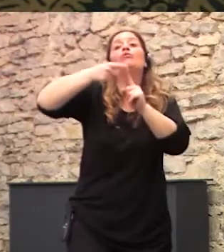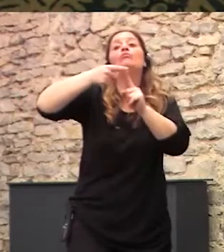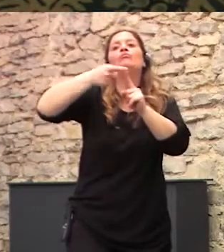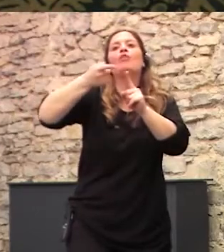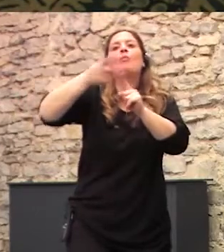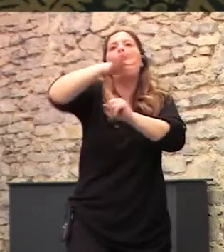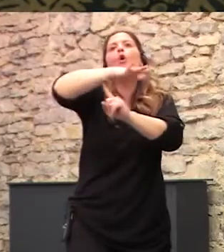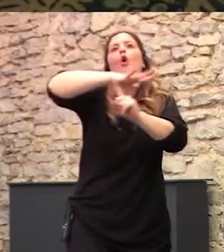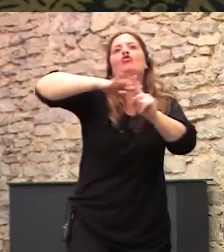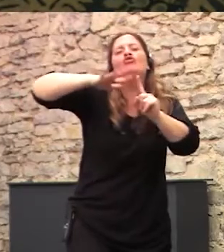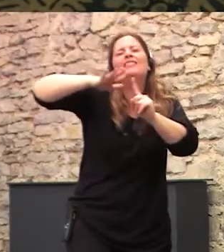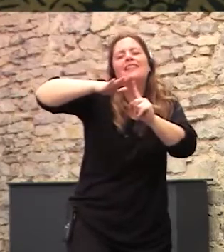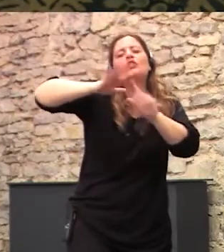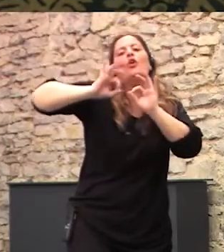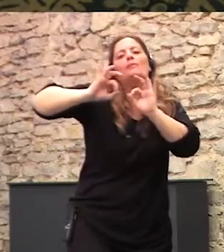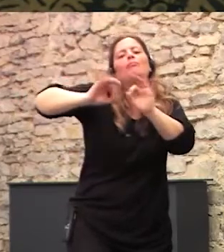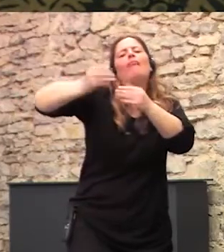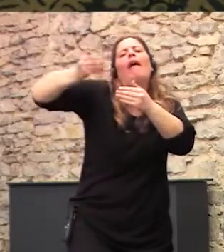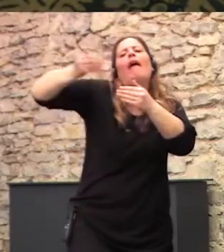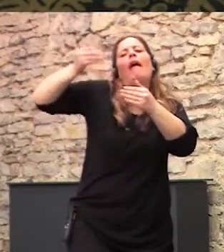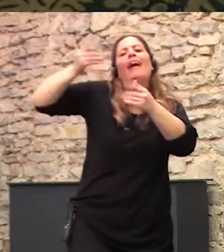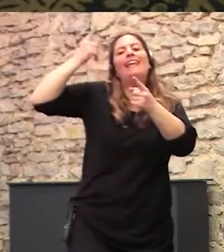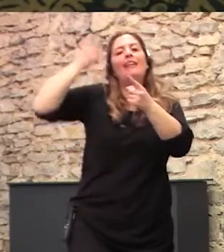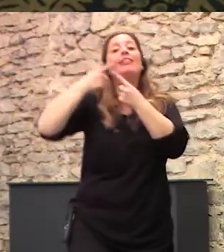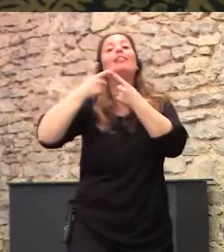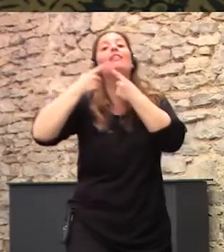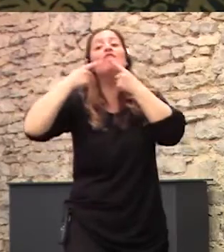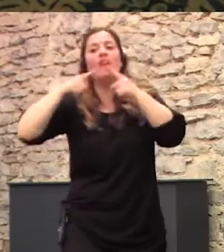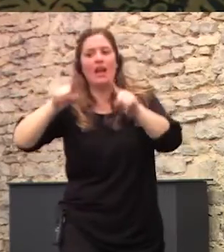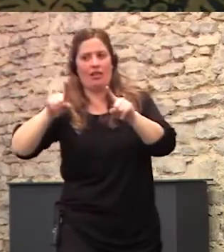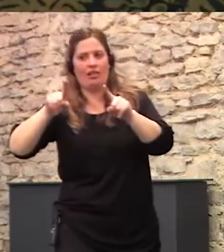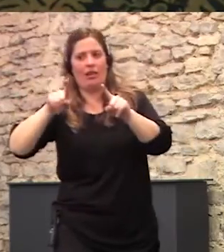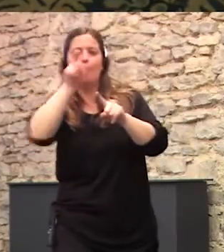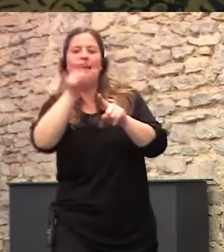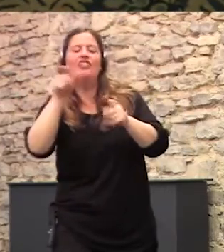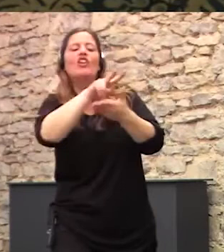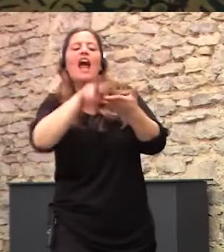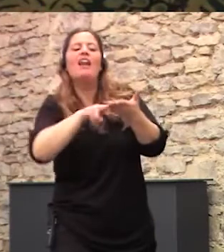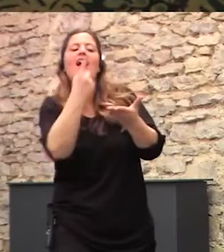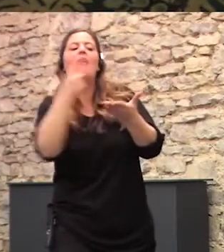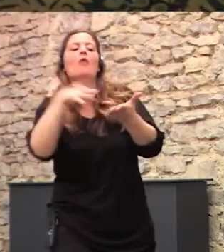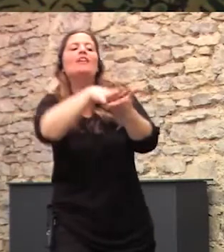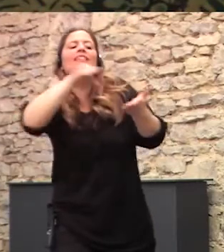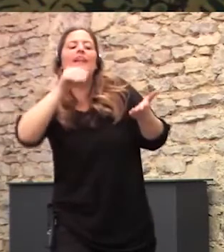contexto determinado, y otra cosa son las diferentes interpretaciones que se han hecho.